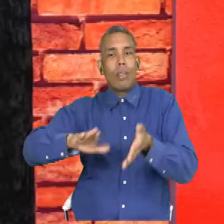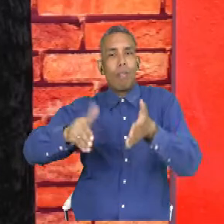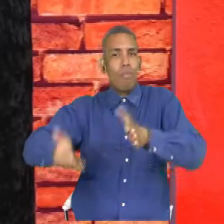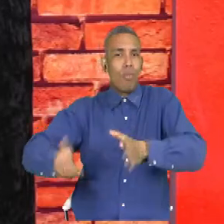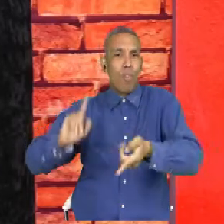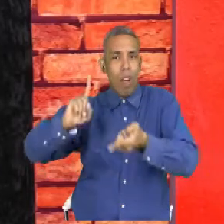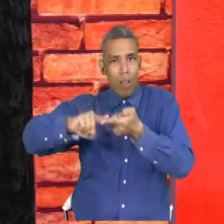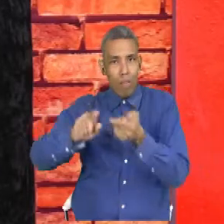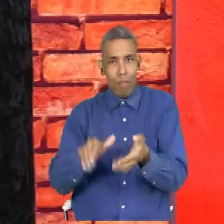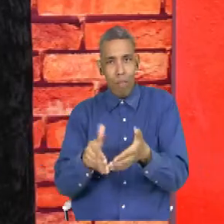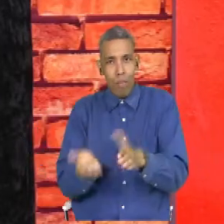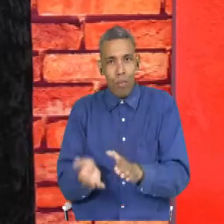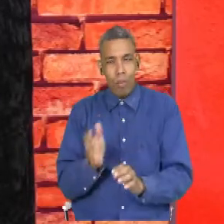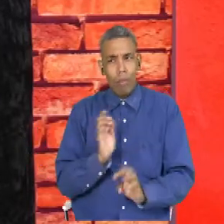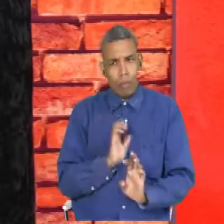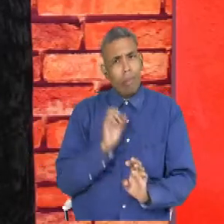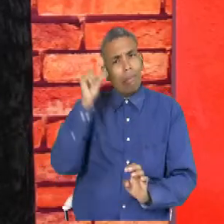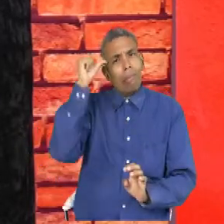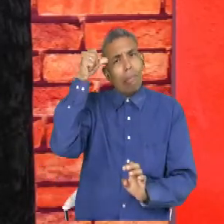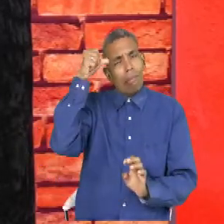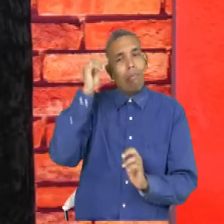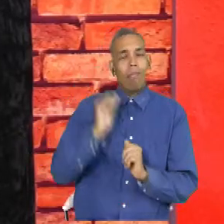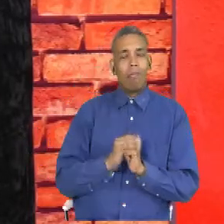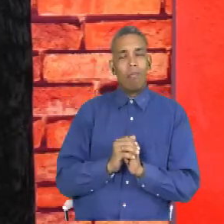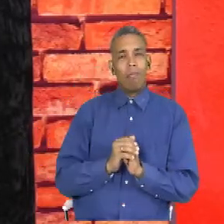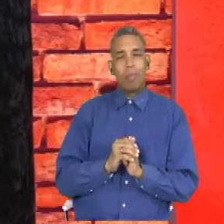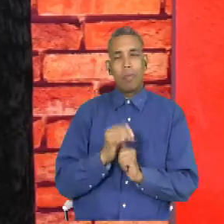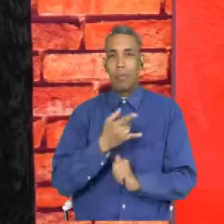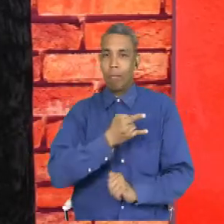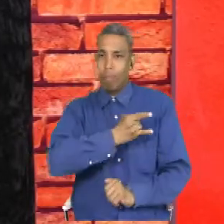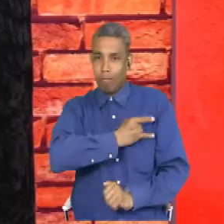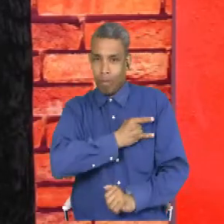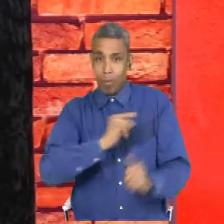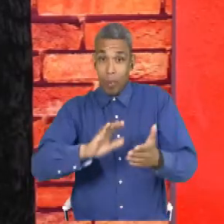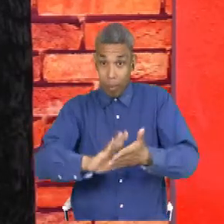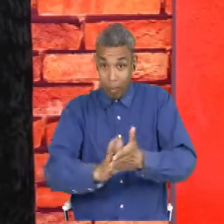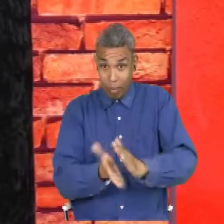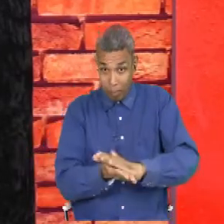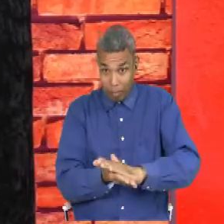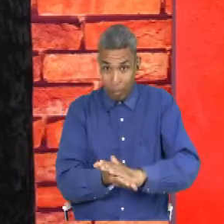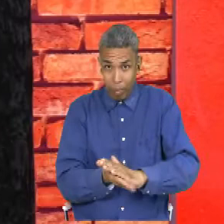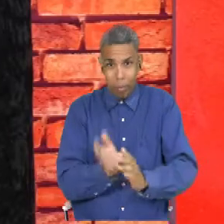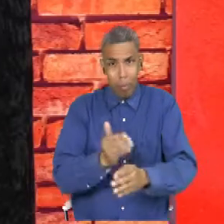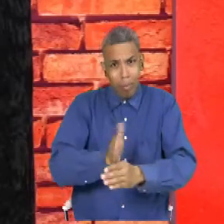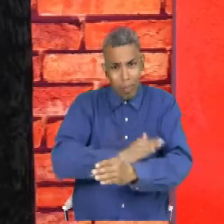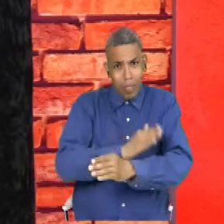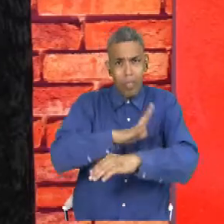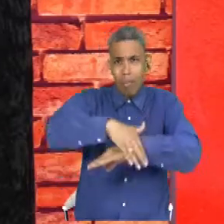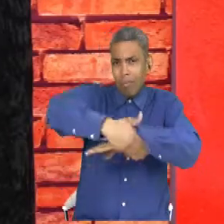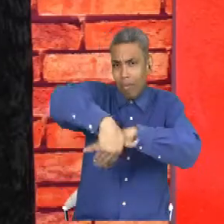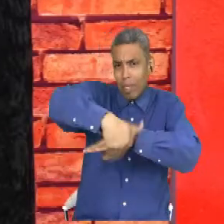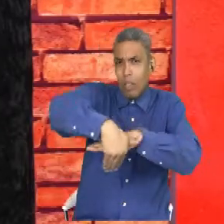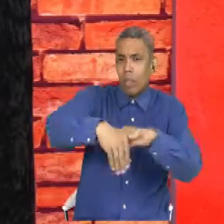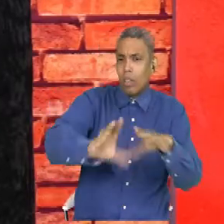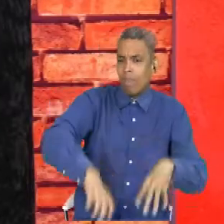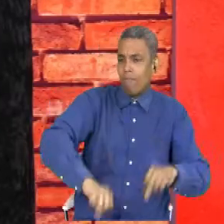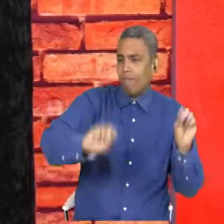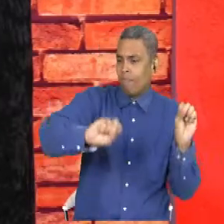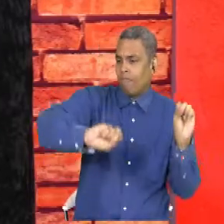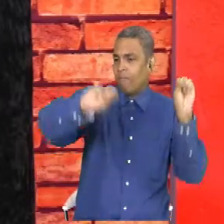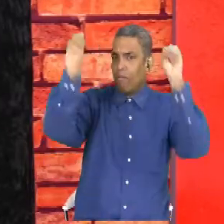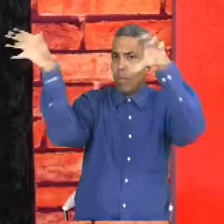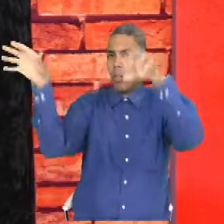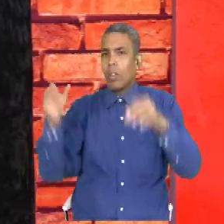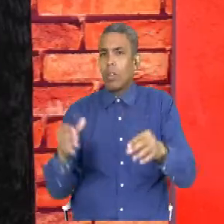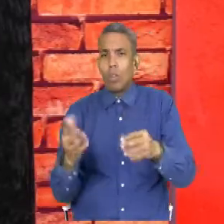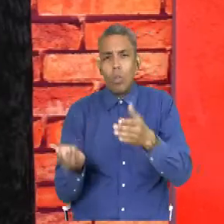¿no? Recientemente la Unipaz se cambió de dirección, la clínica donde estaban ubicados. Por favor, díganles a nuestros televidentes cuál es la